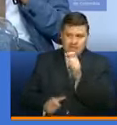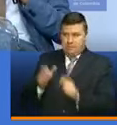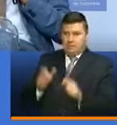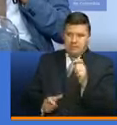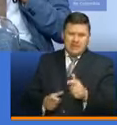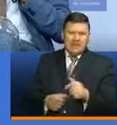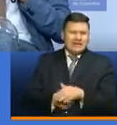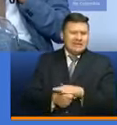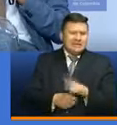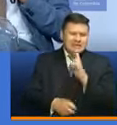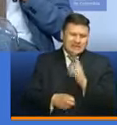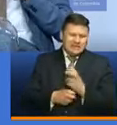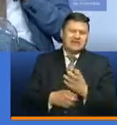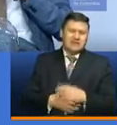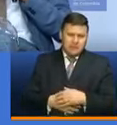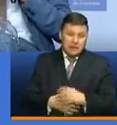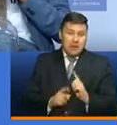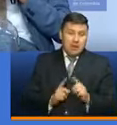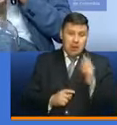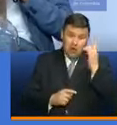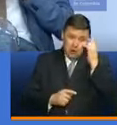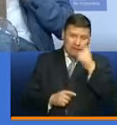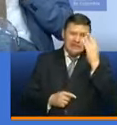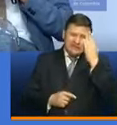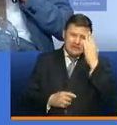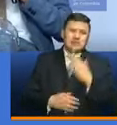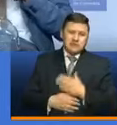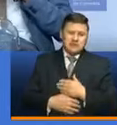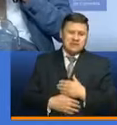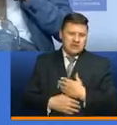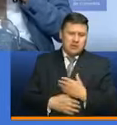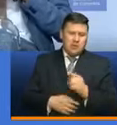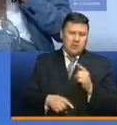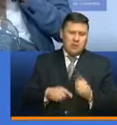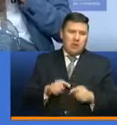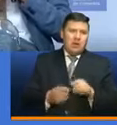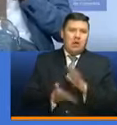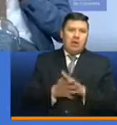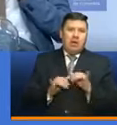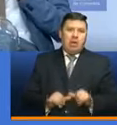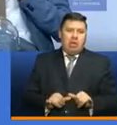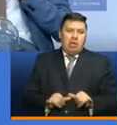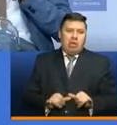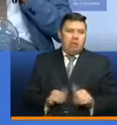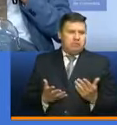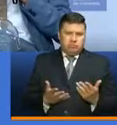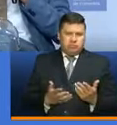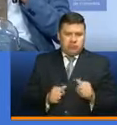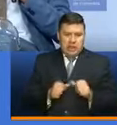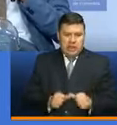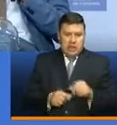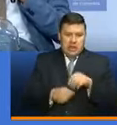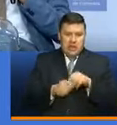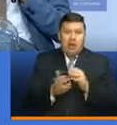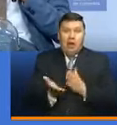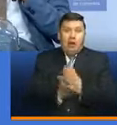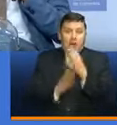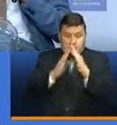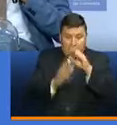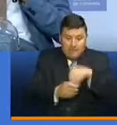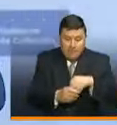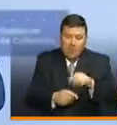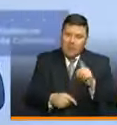mayor situación de vulnerabilidad, pero obviamente sabíamos y sabemos que no vamos a poder permanecer en los hogares por siempre. Entonces había que